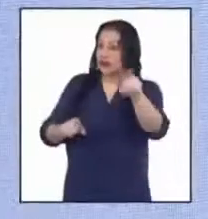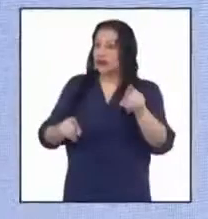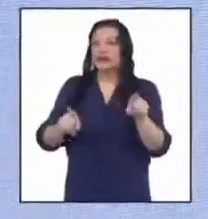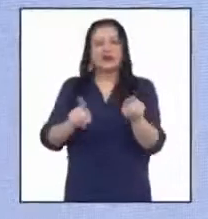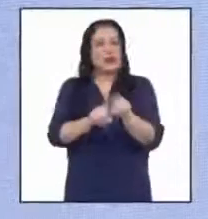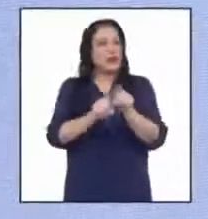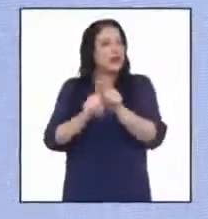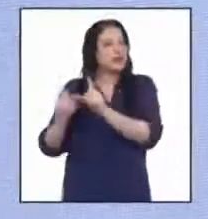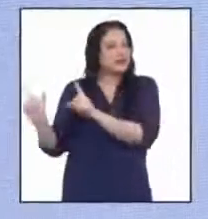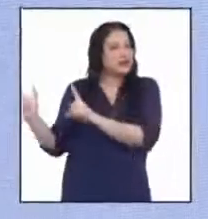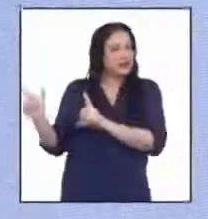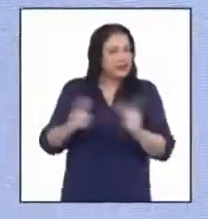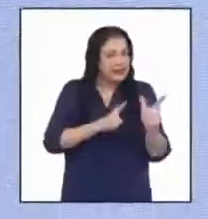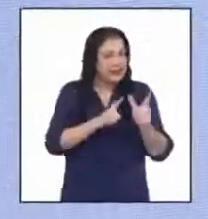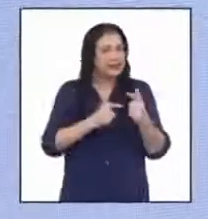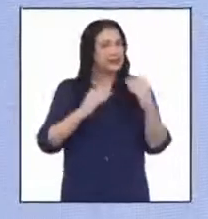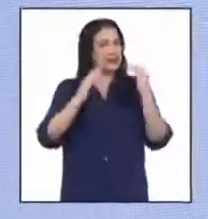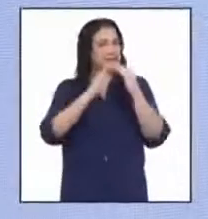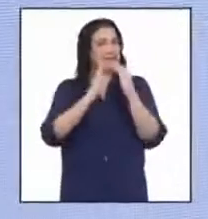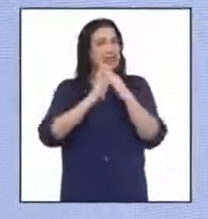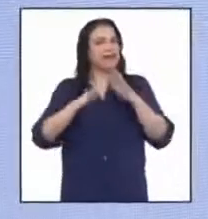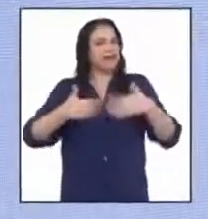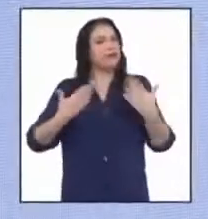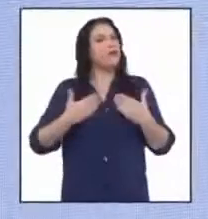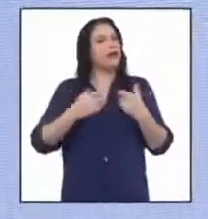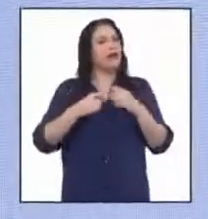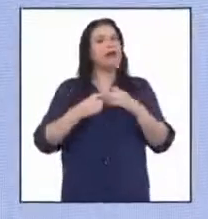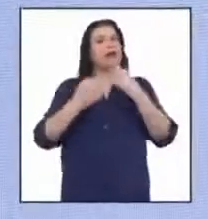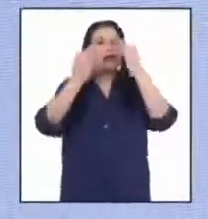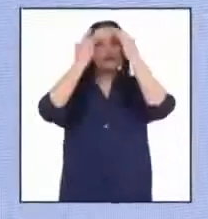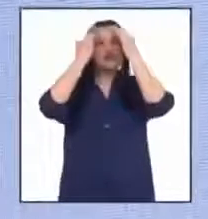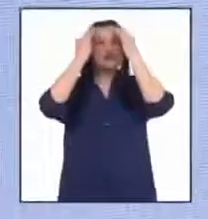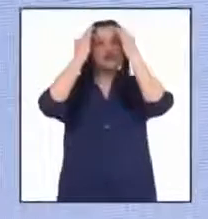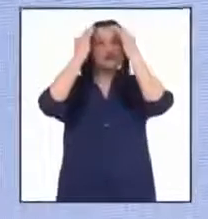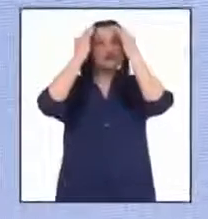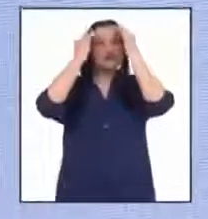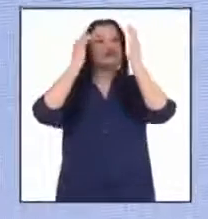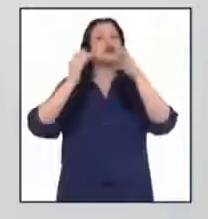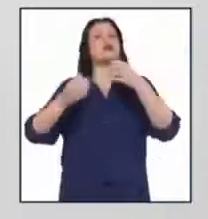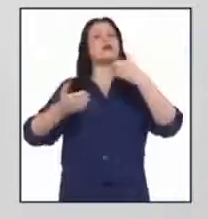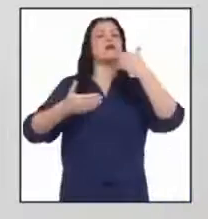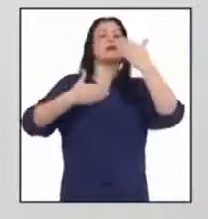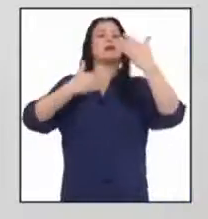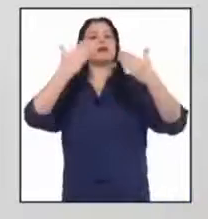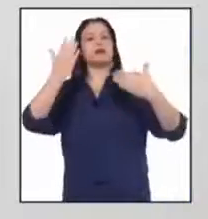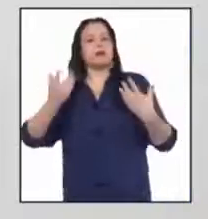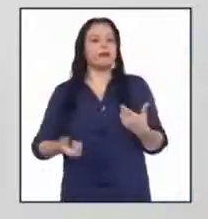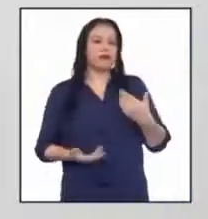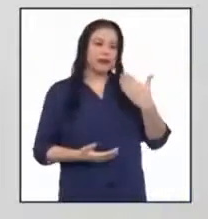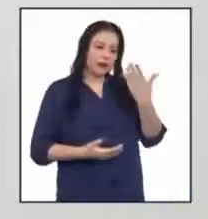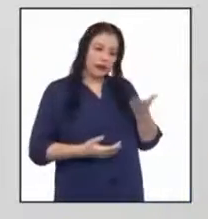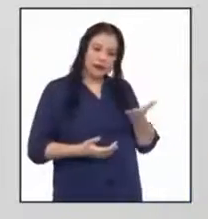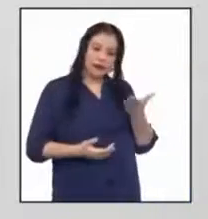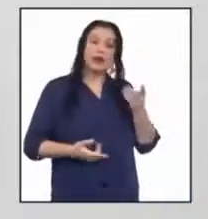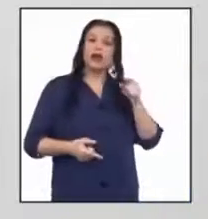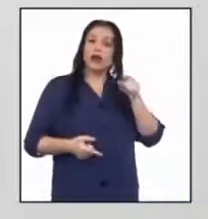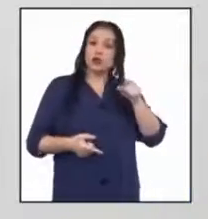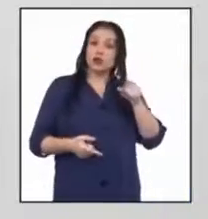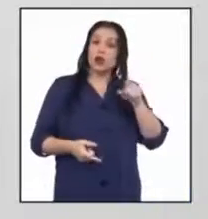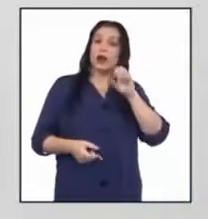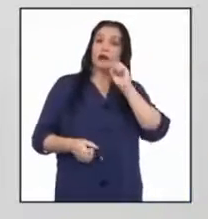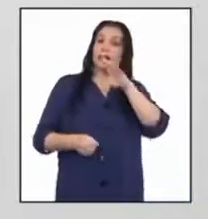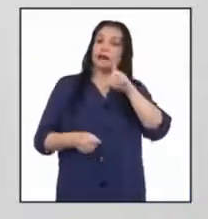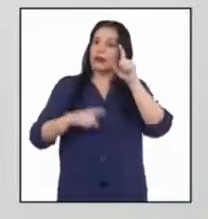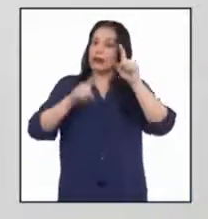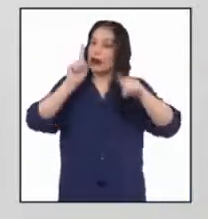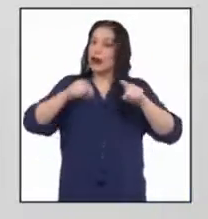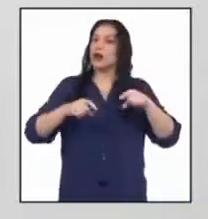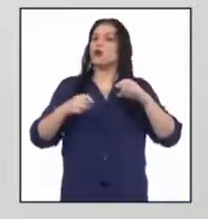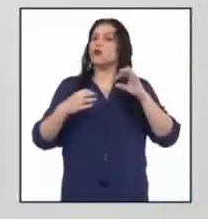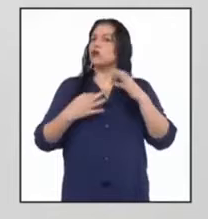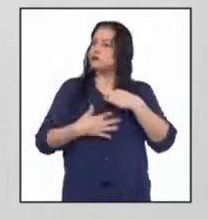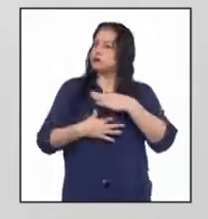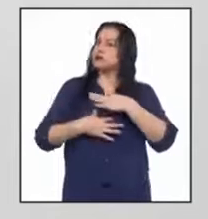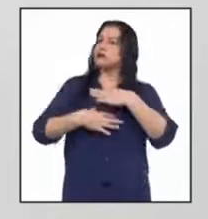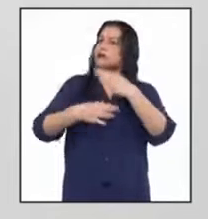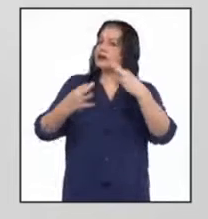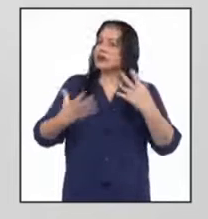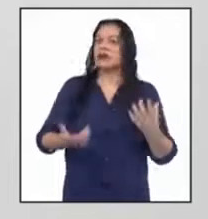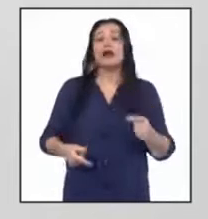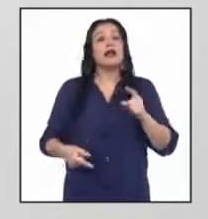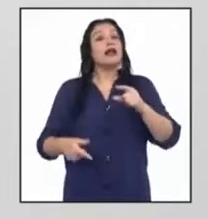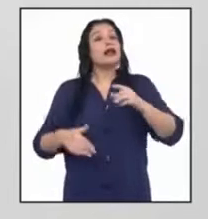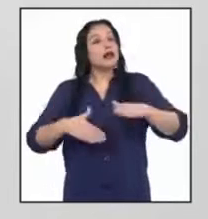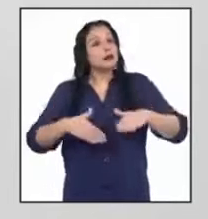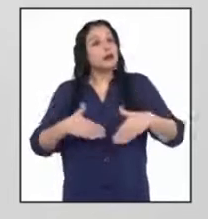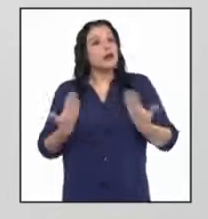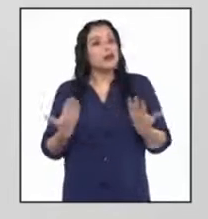estén listas y listos en casa para desarrollar su monólogo. Stephanie, acabas de decir algo bien interesante, que